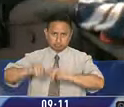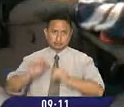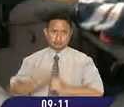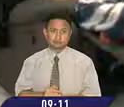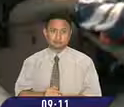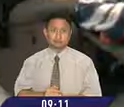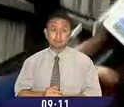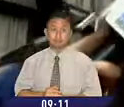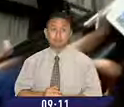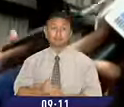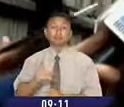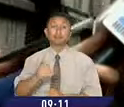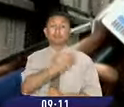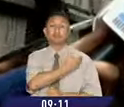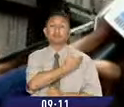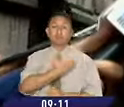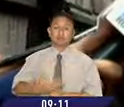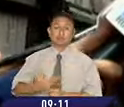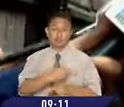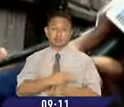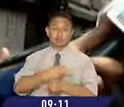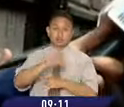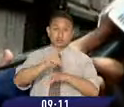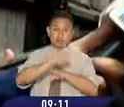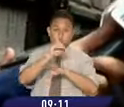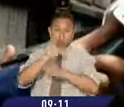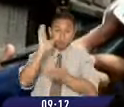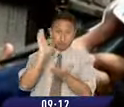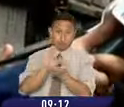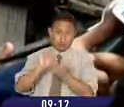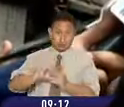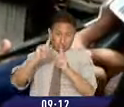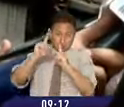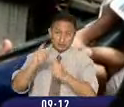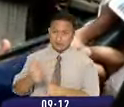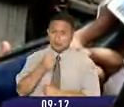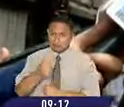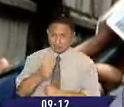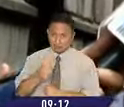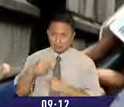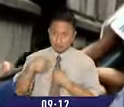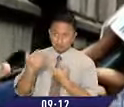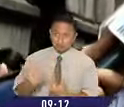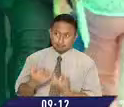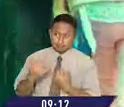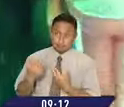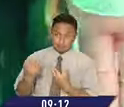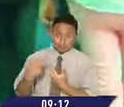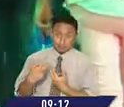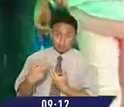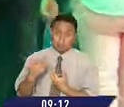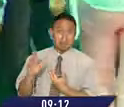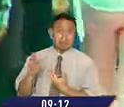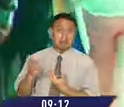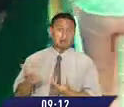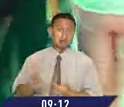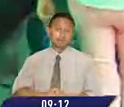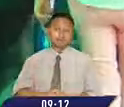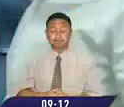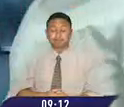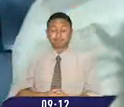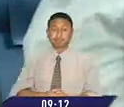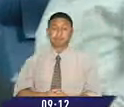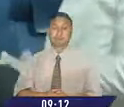entrevista con el presidente del Consejo Directivo del IES, pero hasta el cierre de este reportaje no pudieron atendernos.